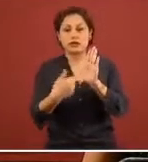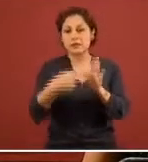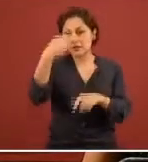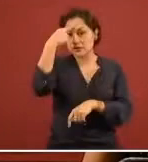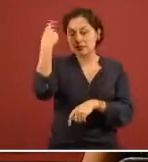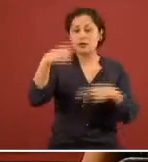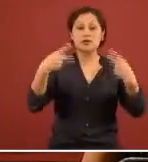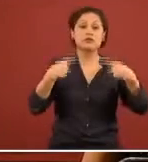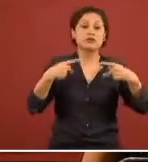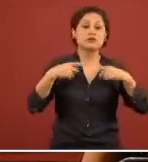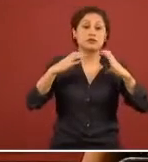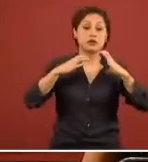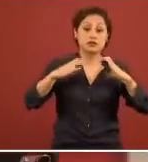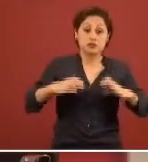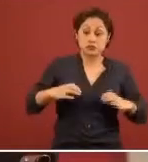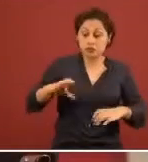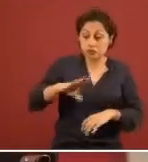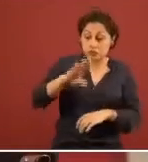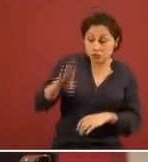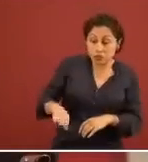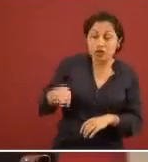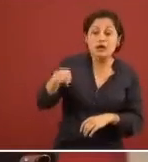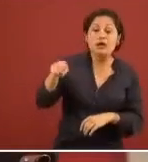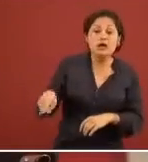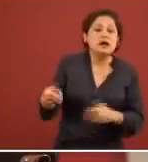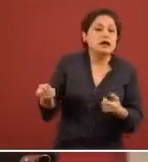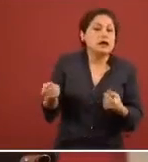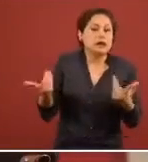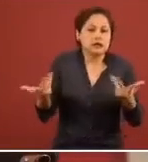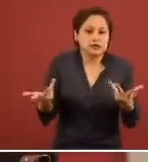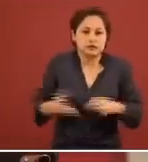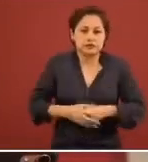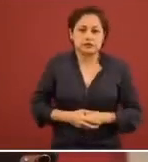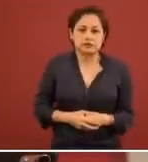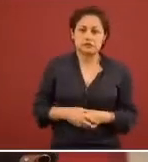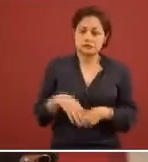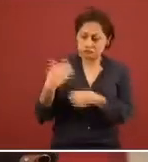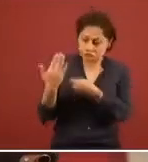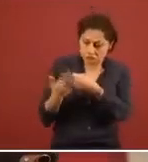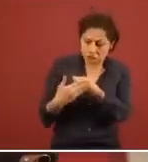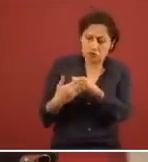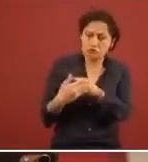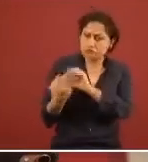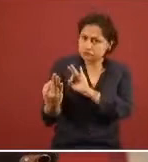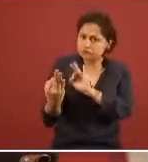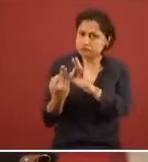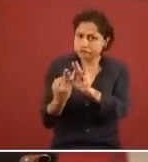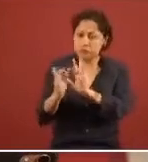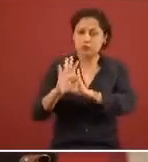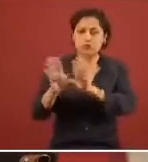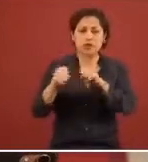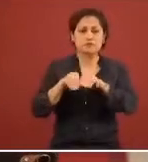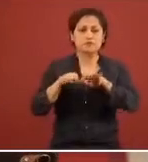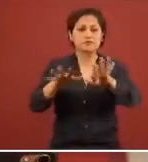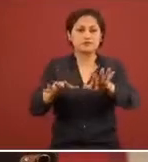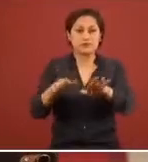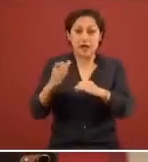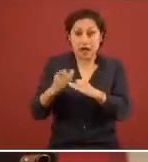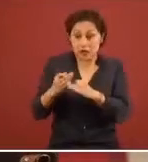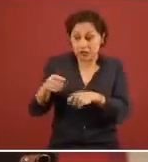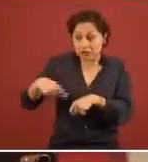lamentables pérdidas. Y ya desde temprana fecha en las conversaciones se identificó que